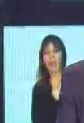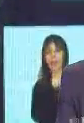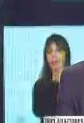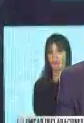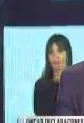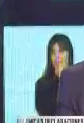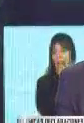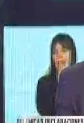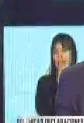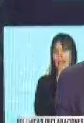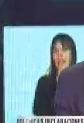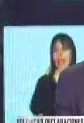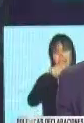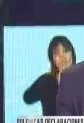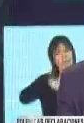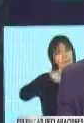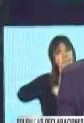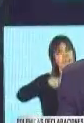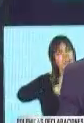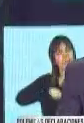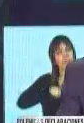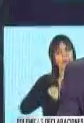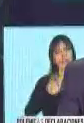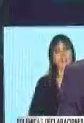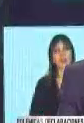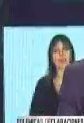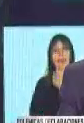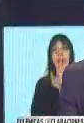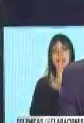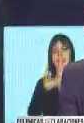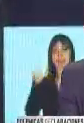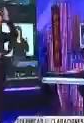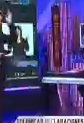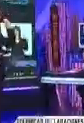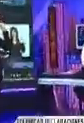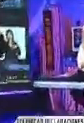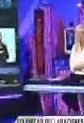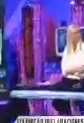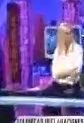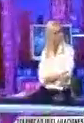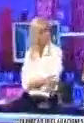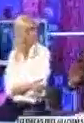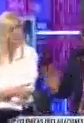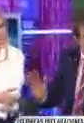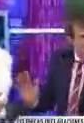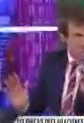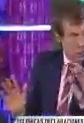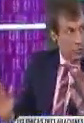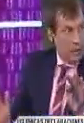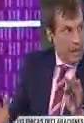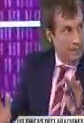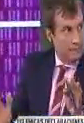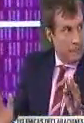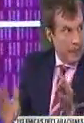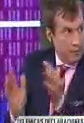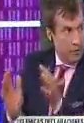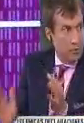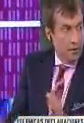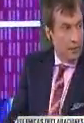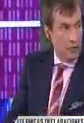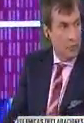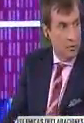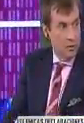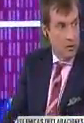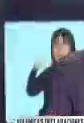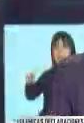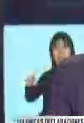y se reactiva hoy, 5 años después. ¿Cuál es la pena acá, Claudio, de ir? Vamos al escenario de condena. ¿A dónde lo